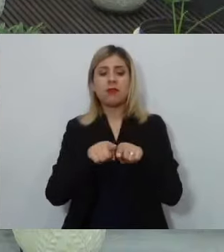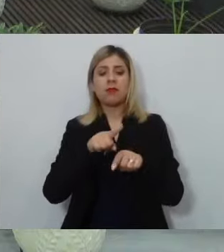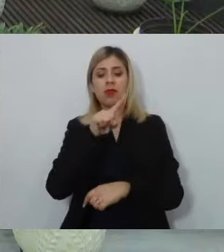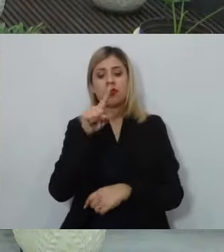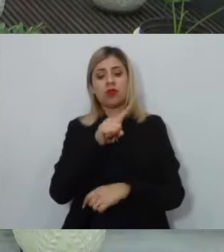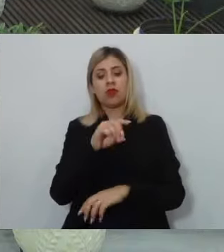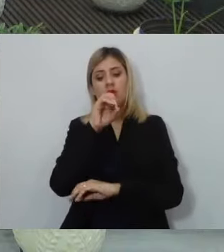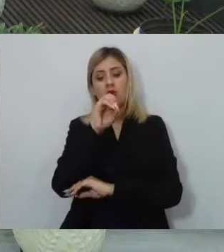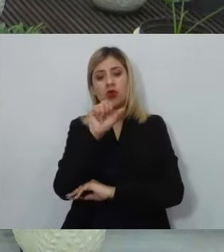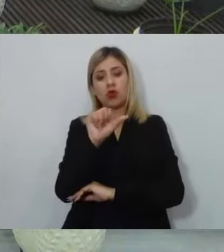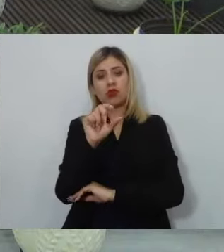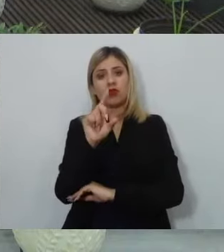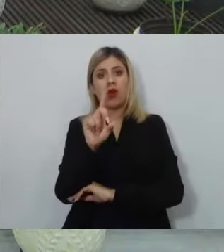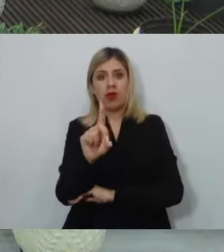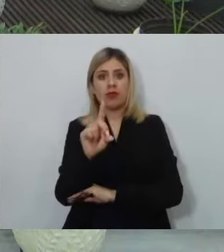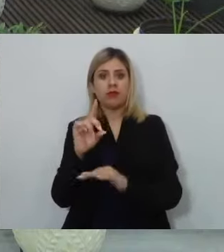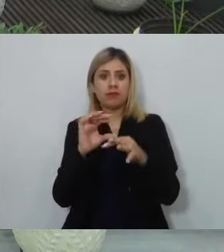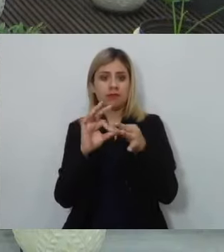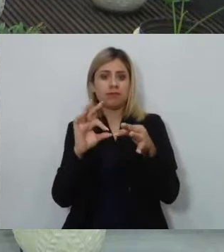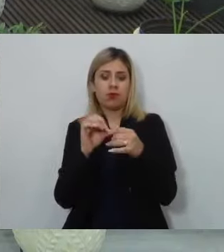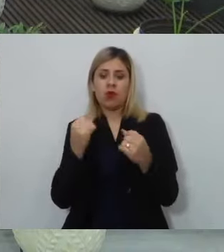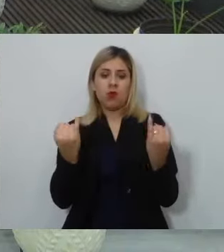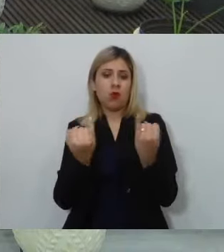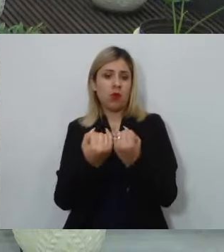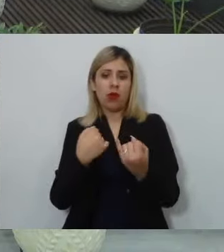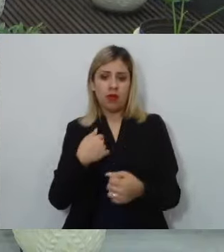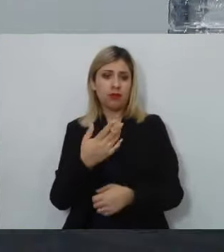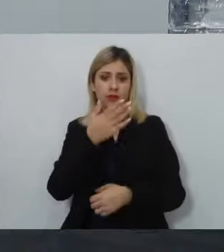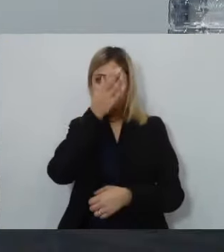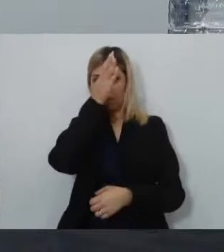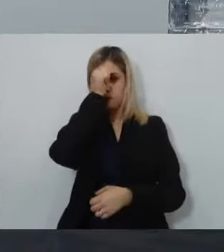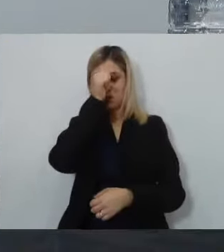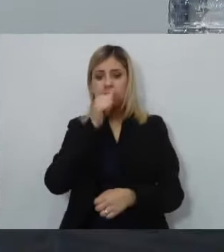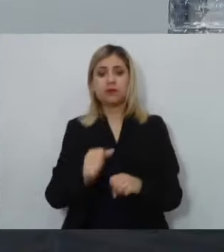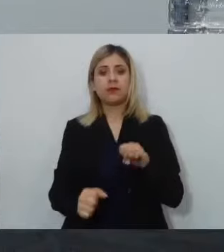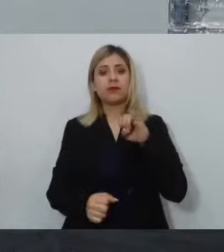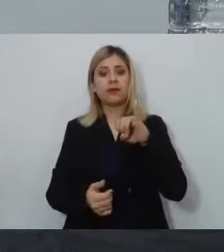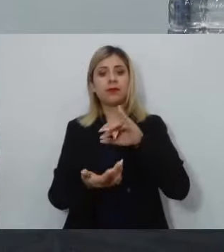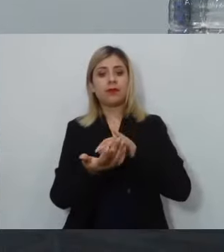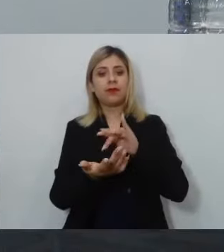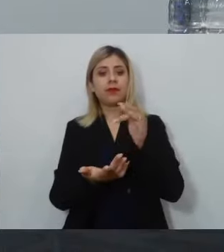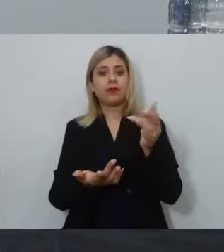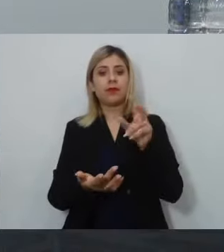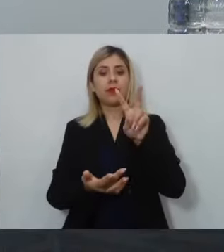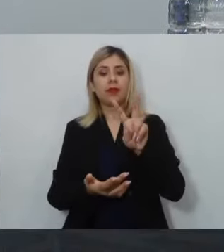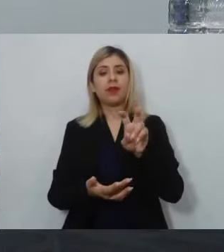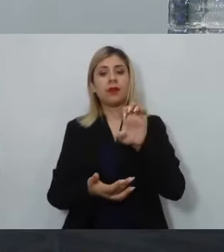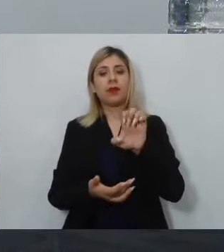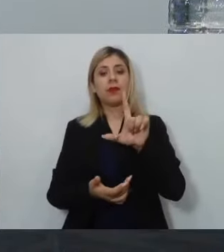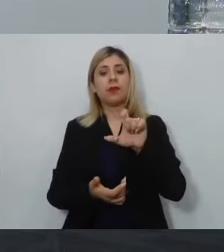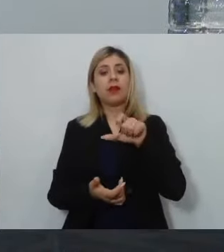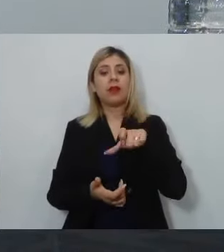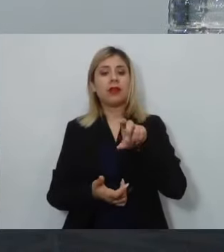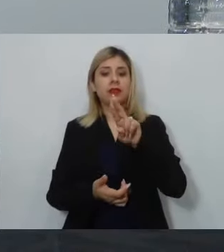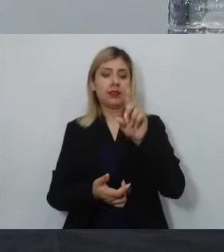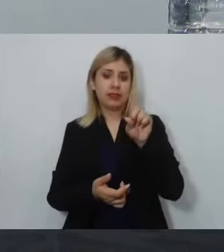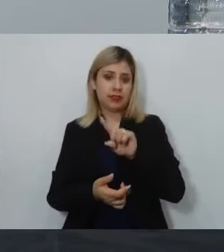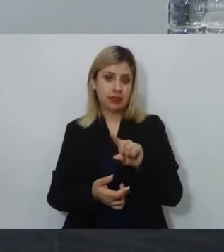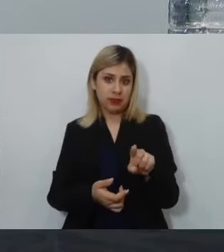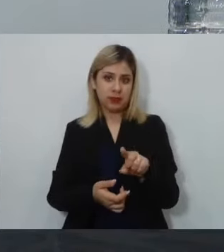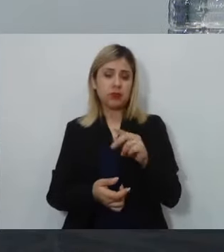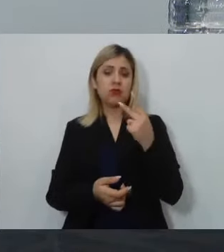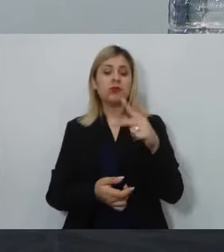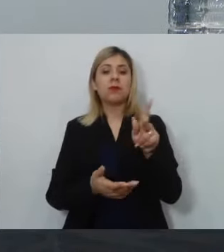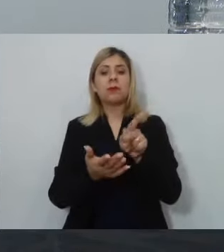atrevo a atenderlo de inmediato Eh Eh Eh no obstante que mi mi mi mi colega la consejera su Jen García González